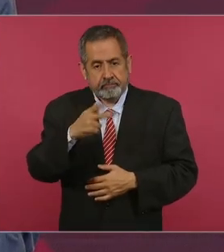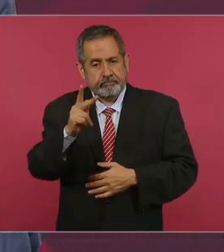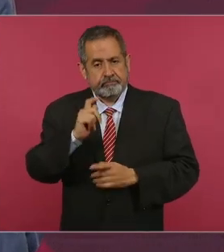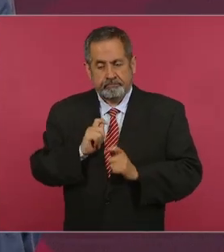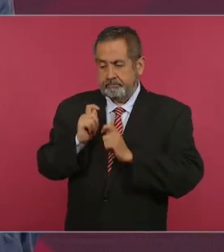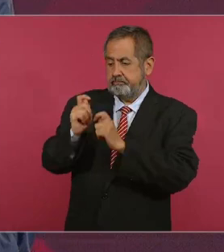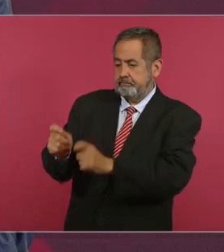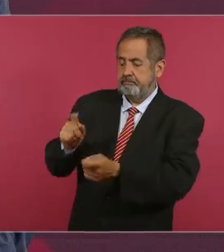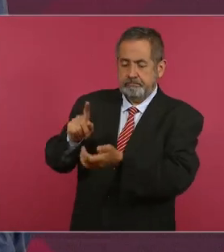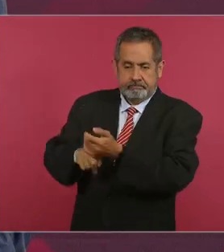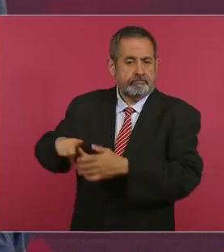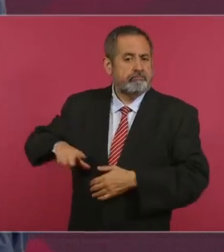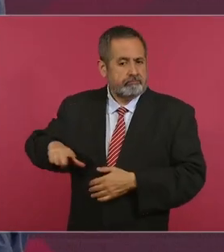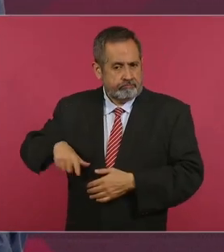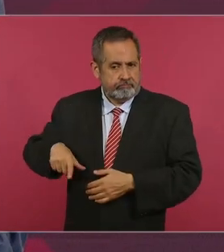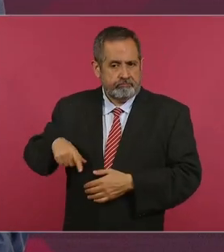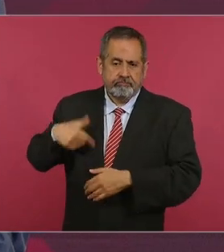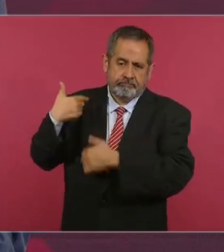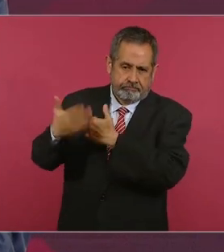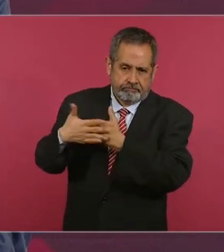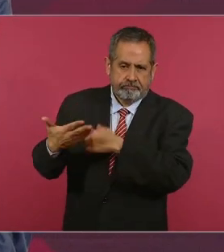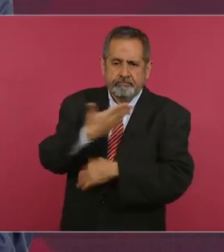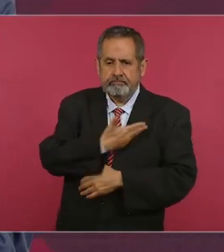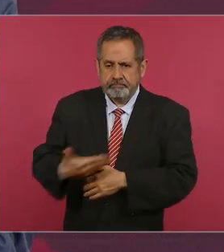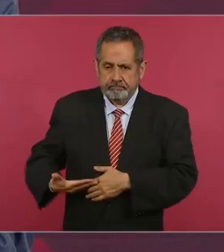que va a seguir con la transformación,